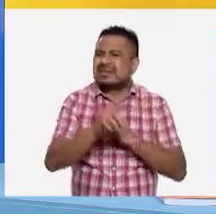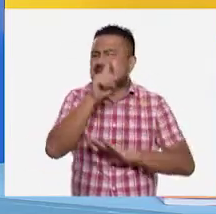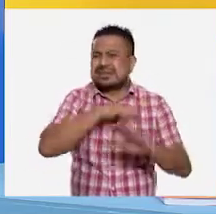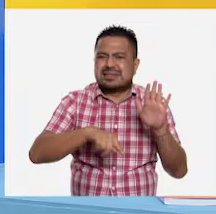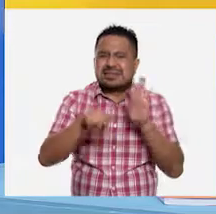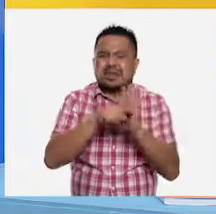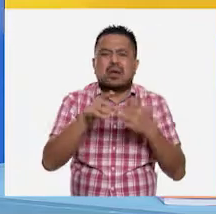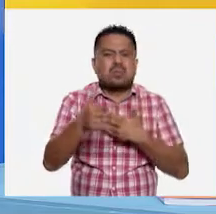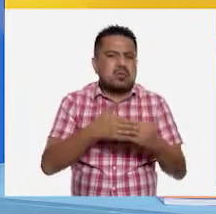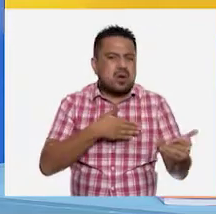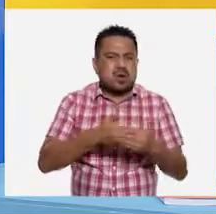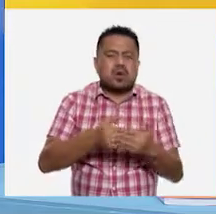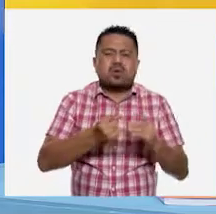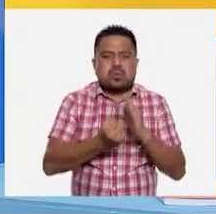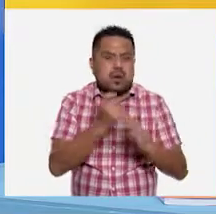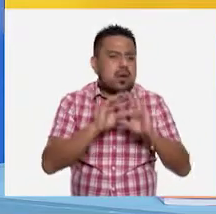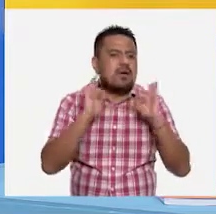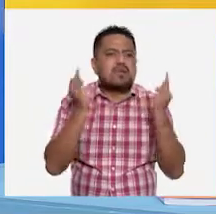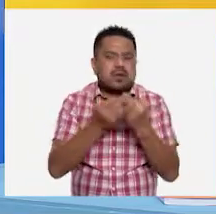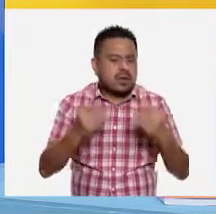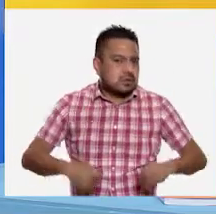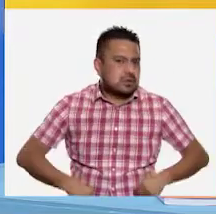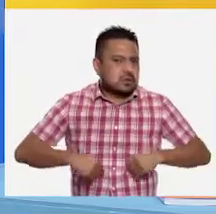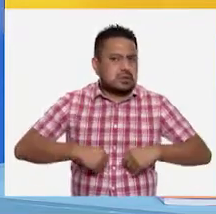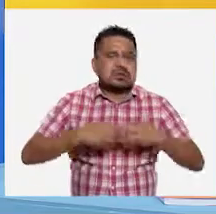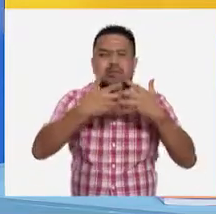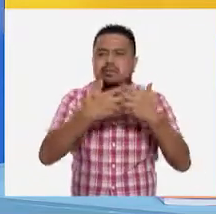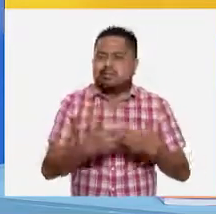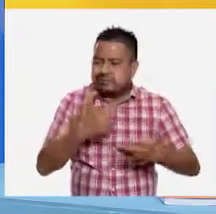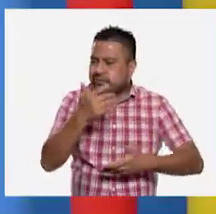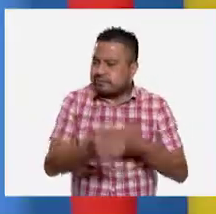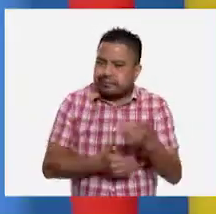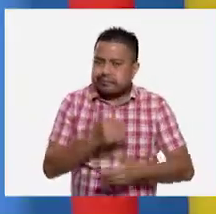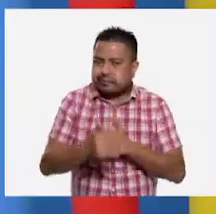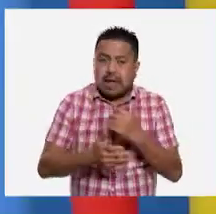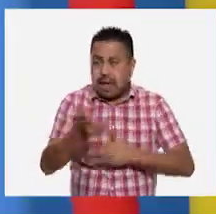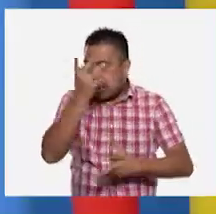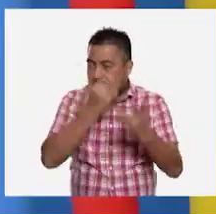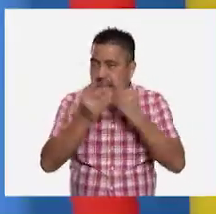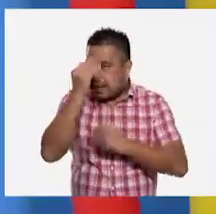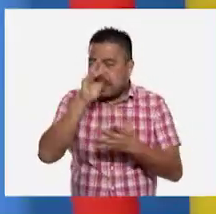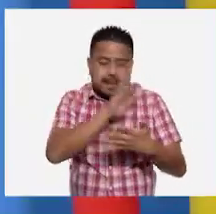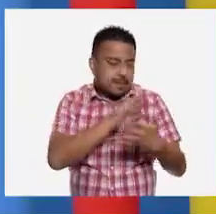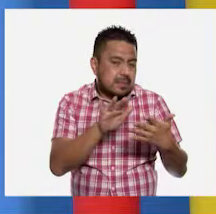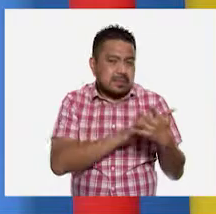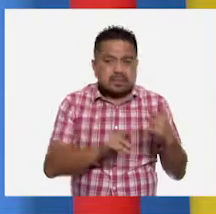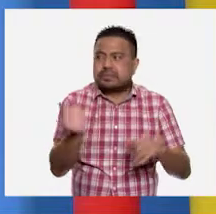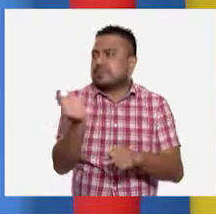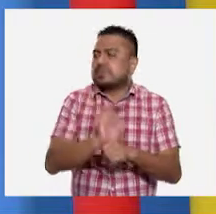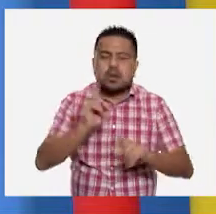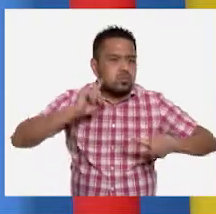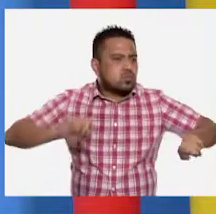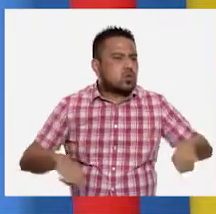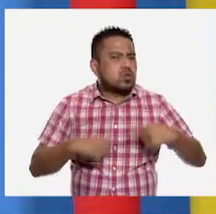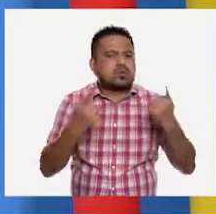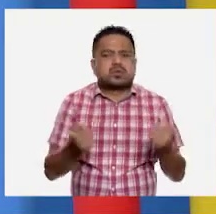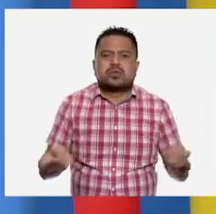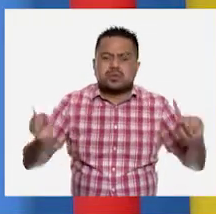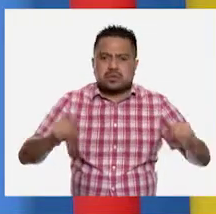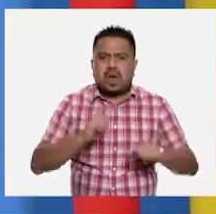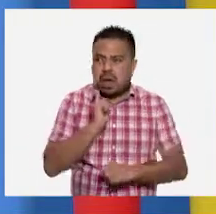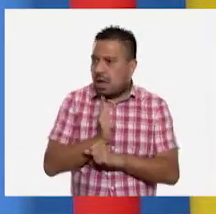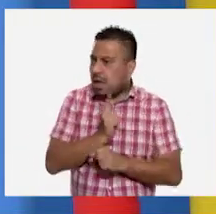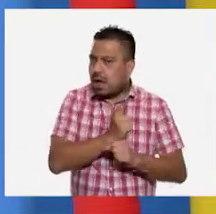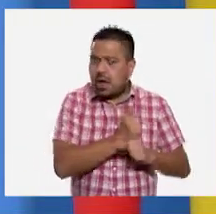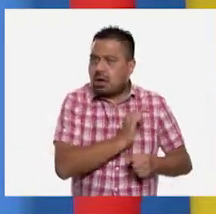de la modernidad y las nuevas formas de vida producto de la industrialización. Aprendimos que la literatura, el cine y la música encontraron un